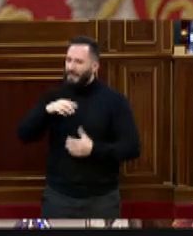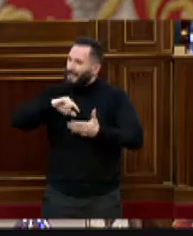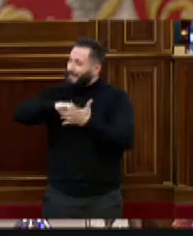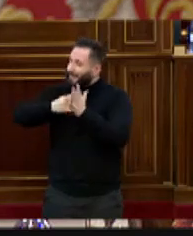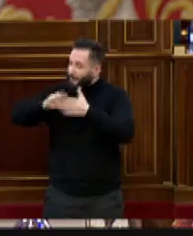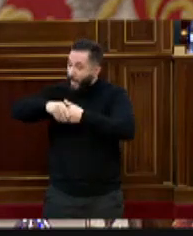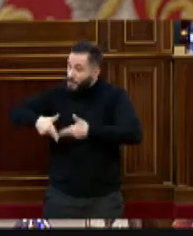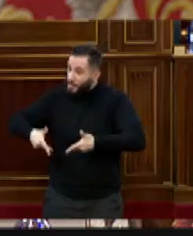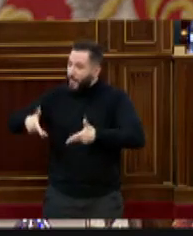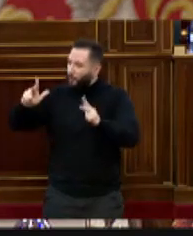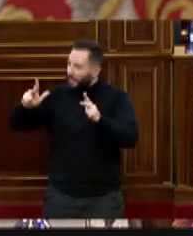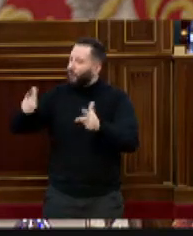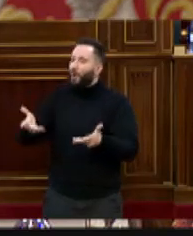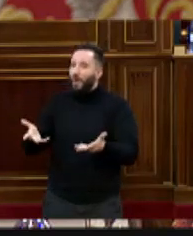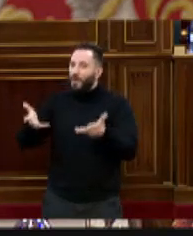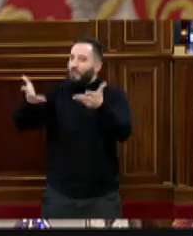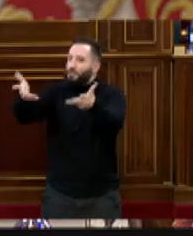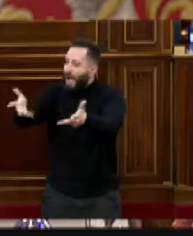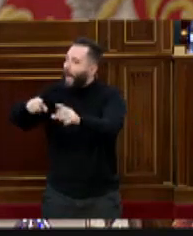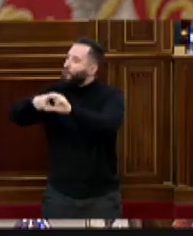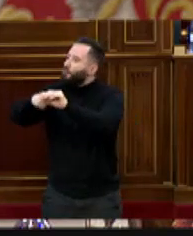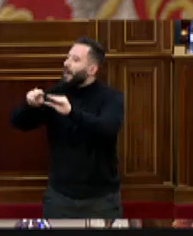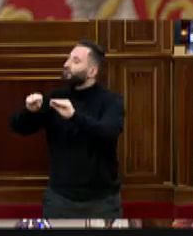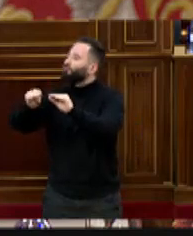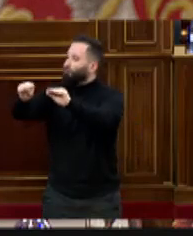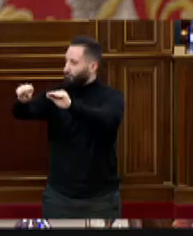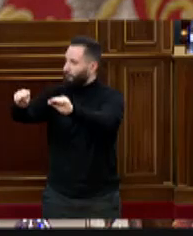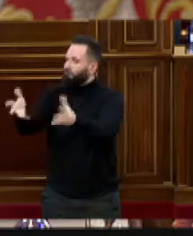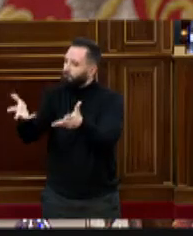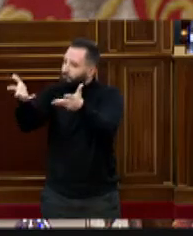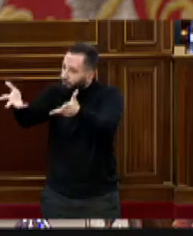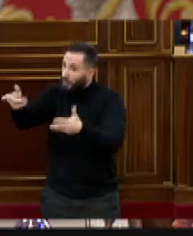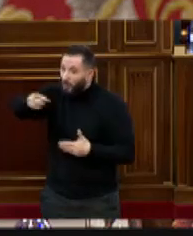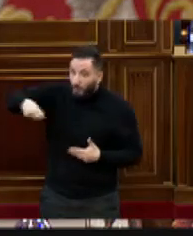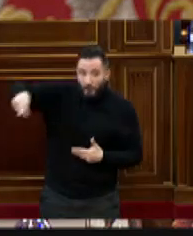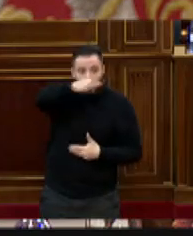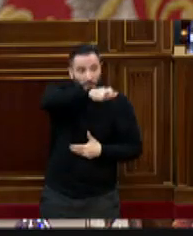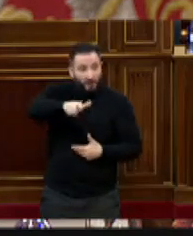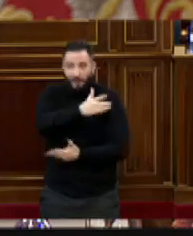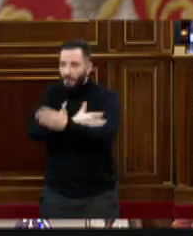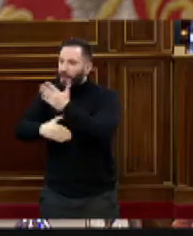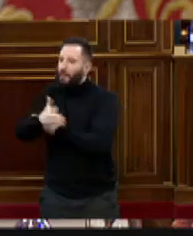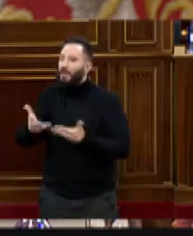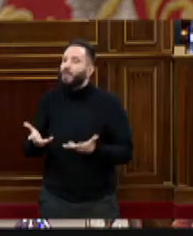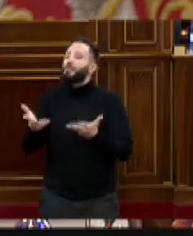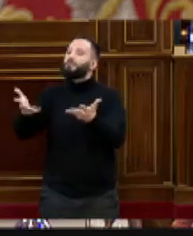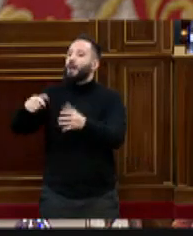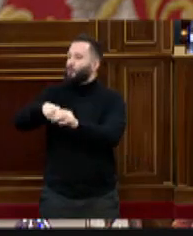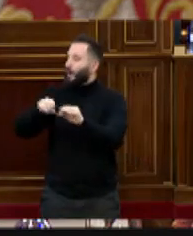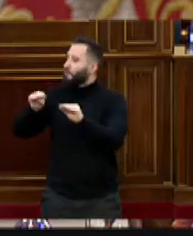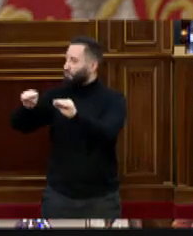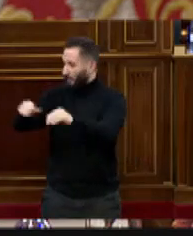le sitúa en el lugar que les corresponde o sitúa en el lugar que os corresponde